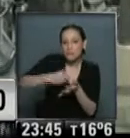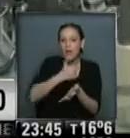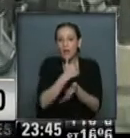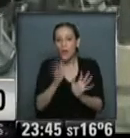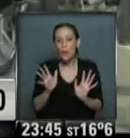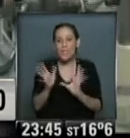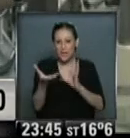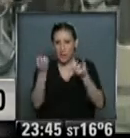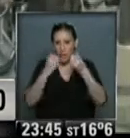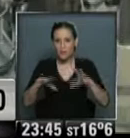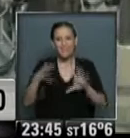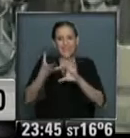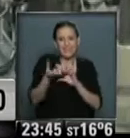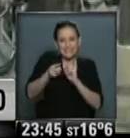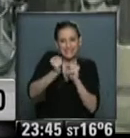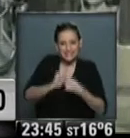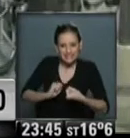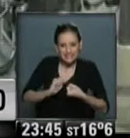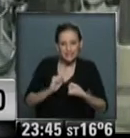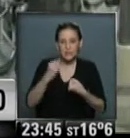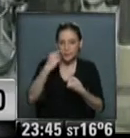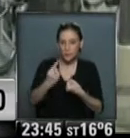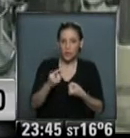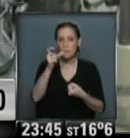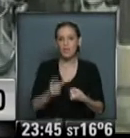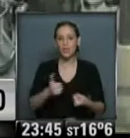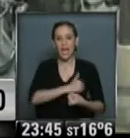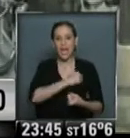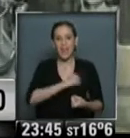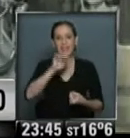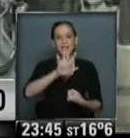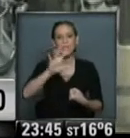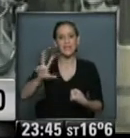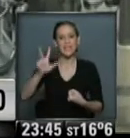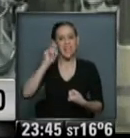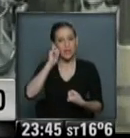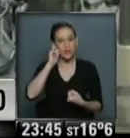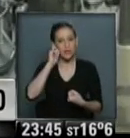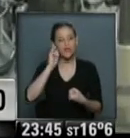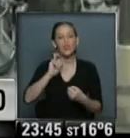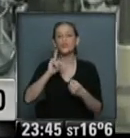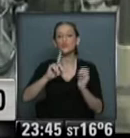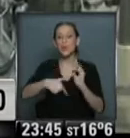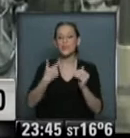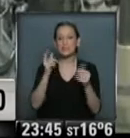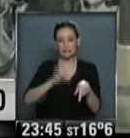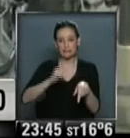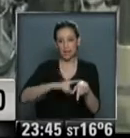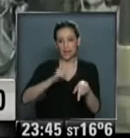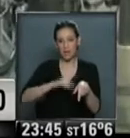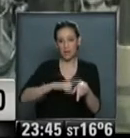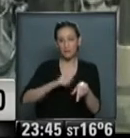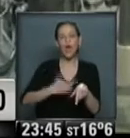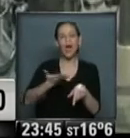le escurre. Sí, aparte es un personaje muy gracioso. Es un canadiense de 53 años que durante algunos meses fue